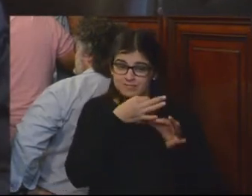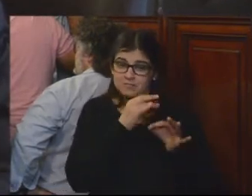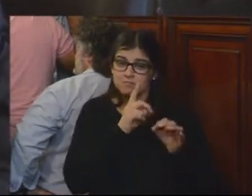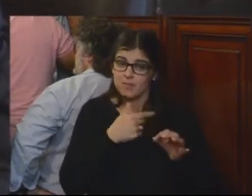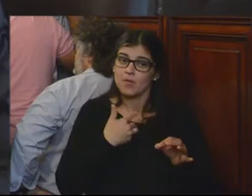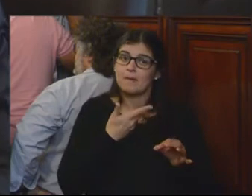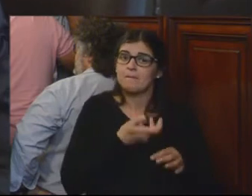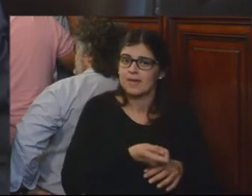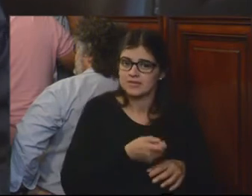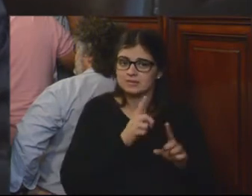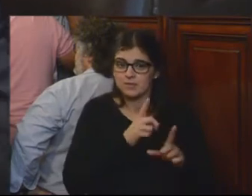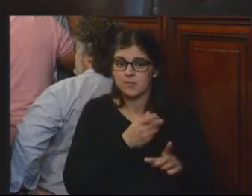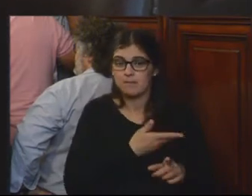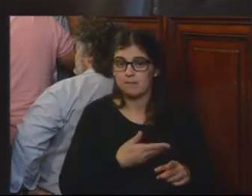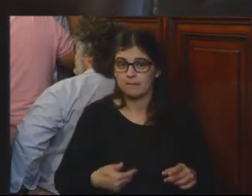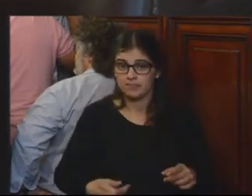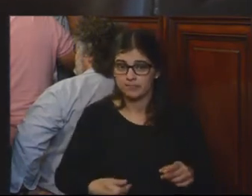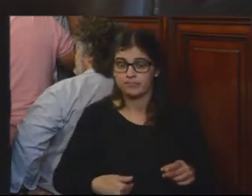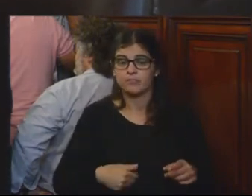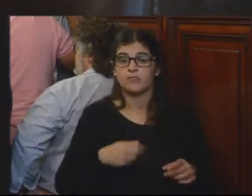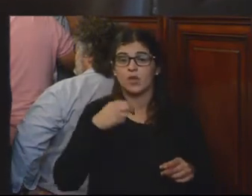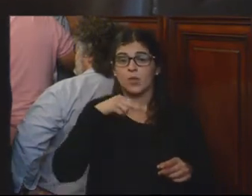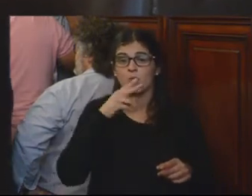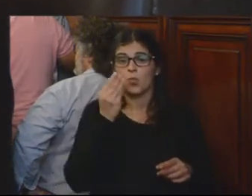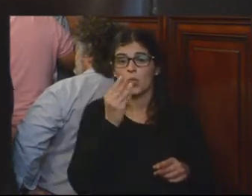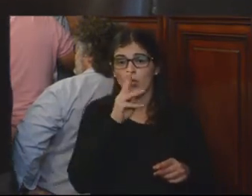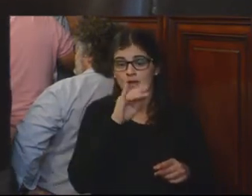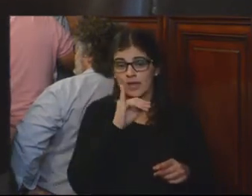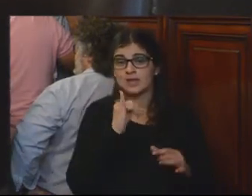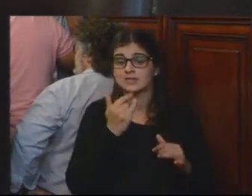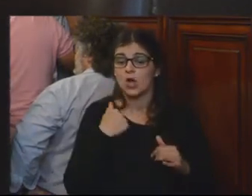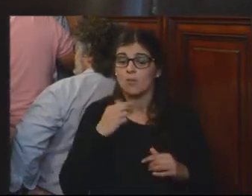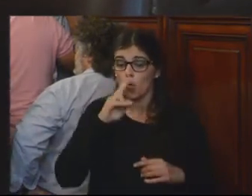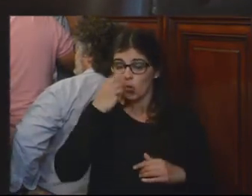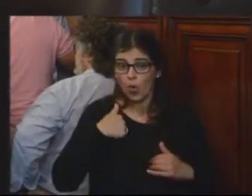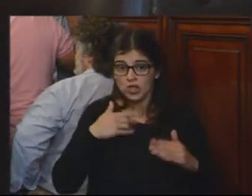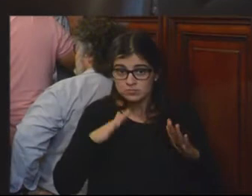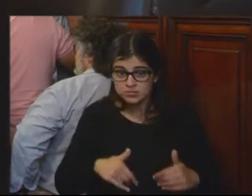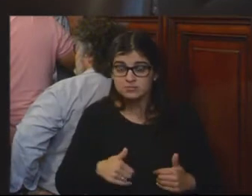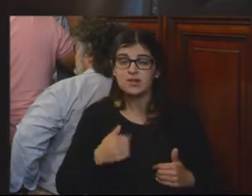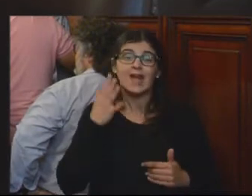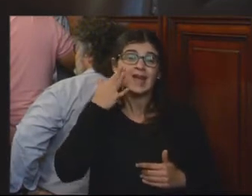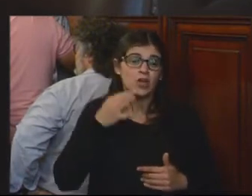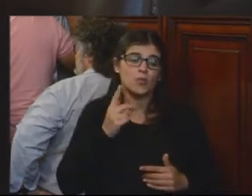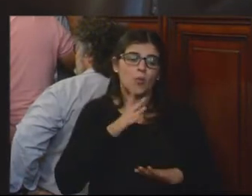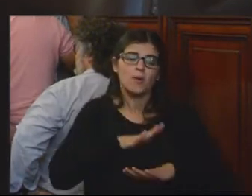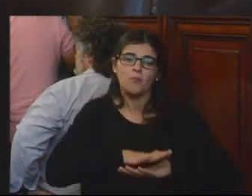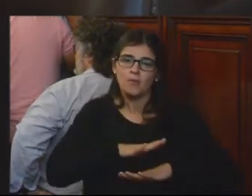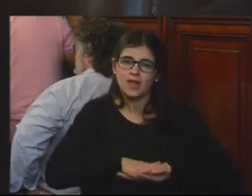presidente y comisionado vannucchi como uruguayo también creo que este es un momento